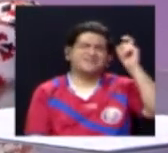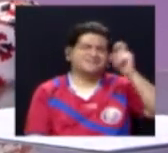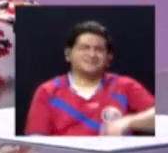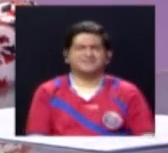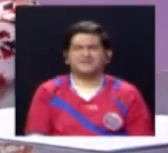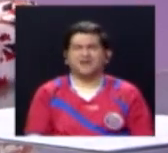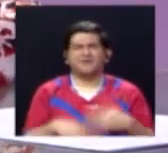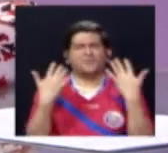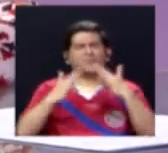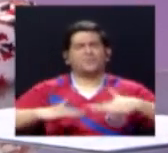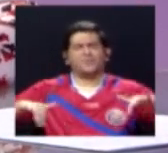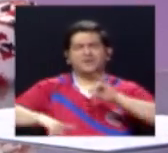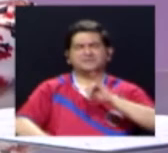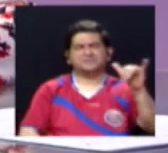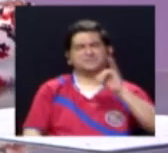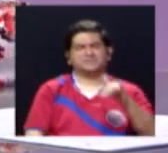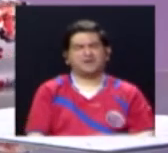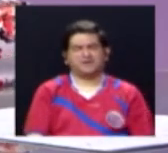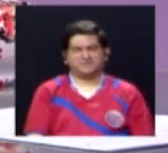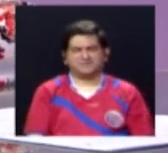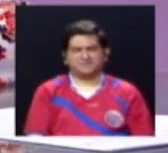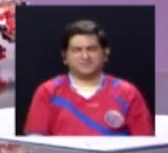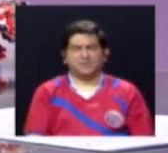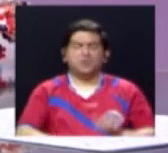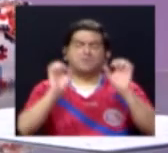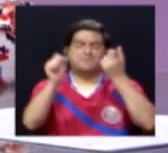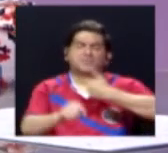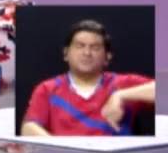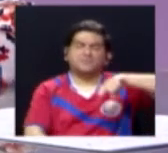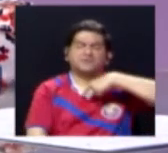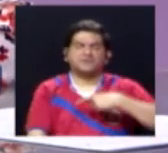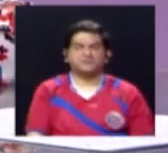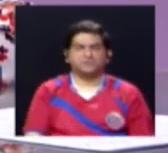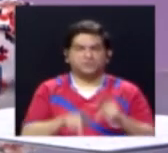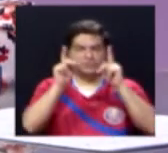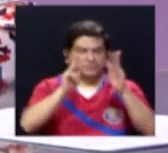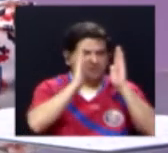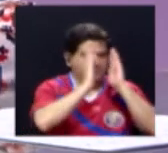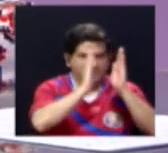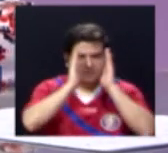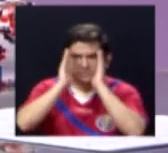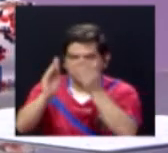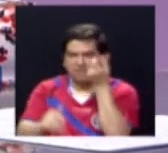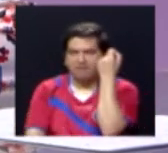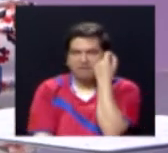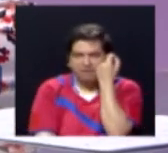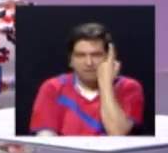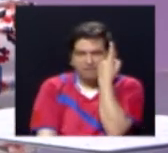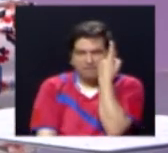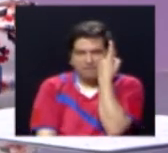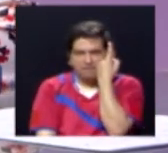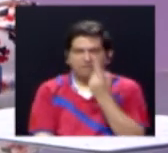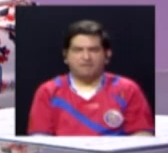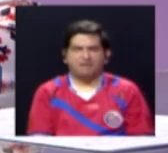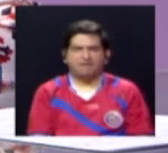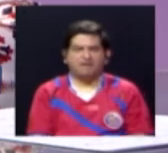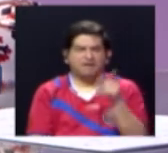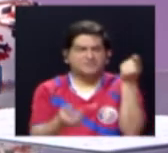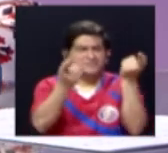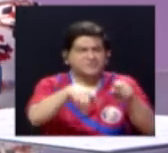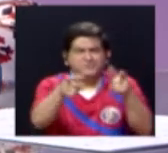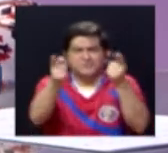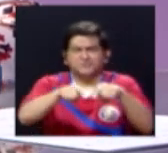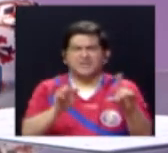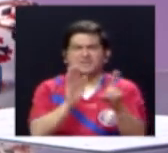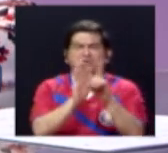muchos espacios como éste marta para poder llegarle a la gente y entender y lo que pasa